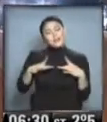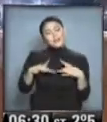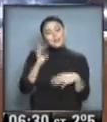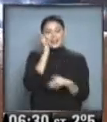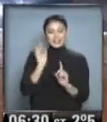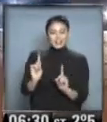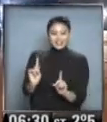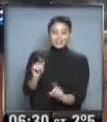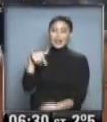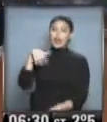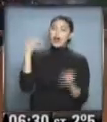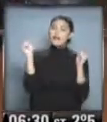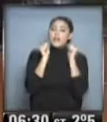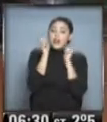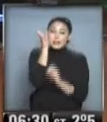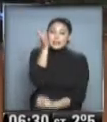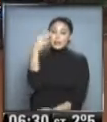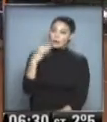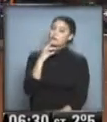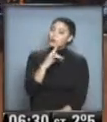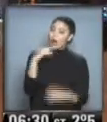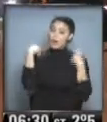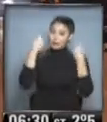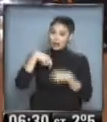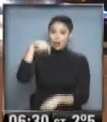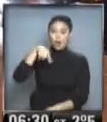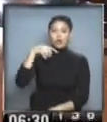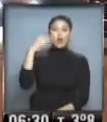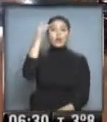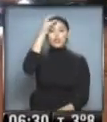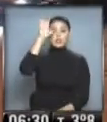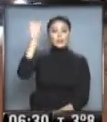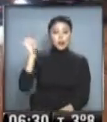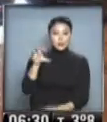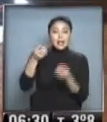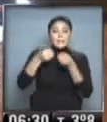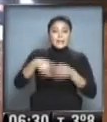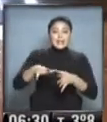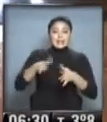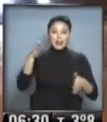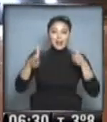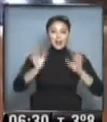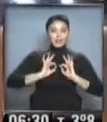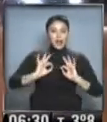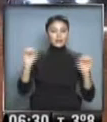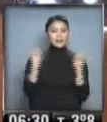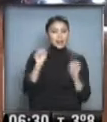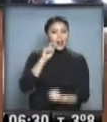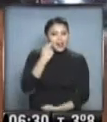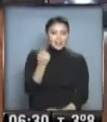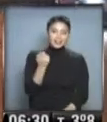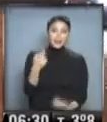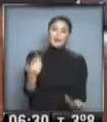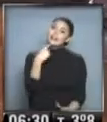cama. Hace mucho, muchísimo frío, abrigate. Hoy hay 12 provincias, Nadia, que empiezan las vacaciones de invierno. Qué lindo, entonces le